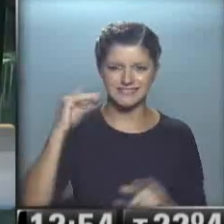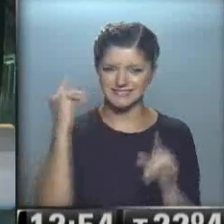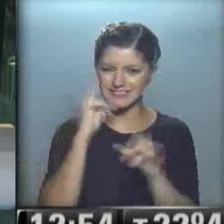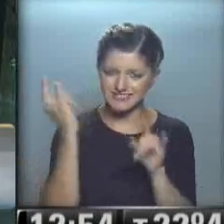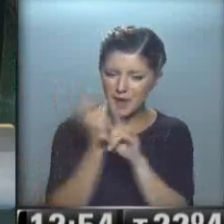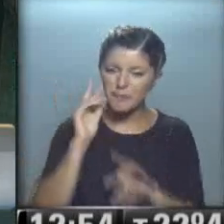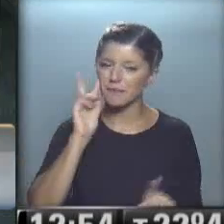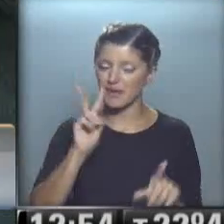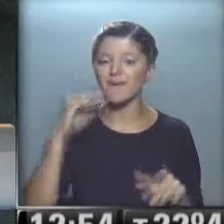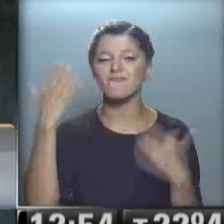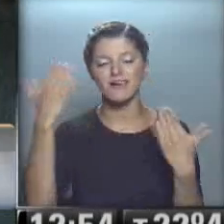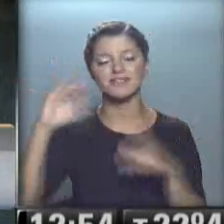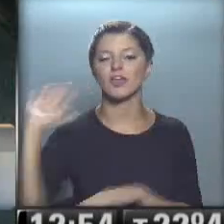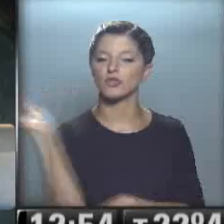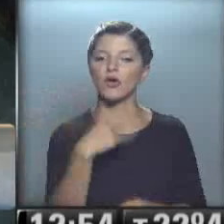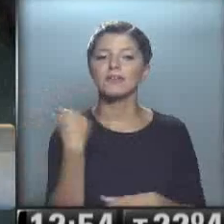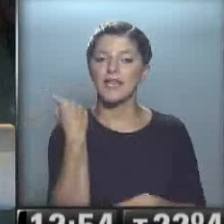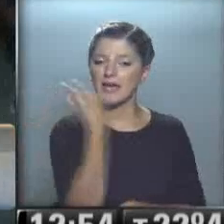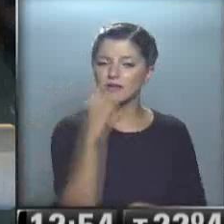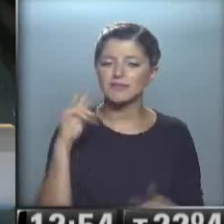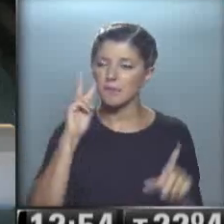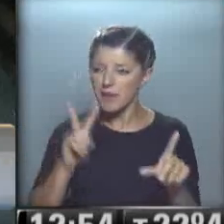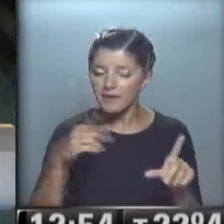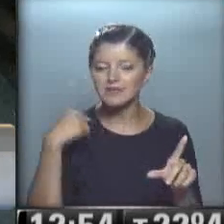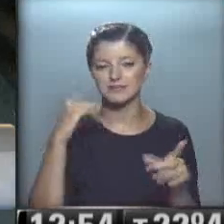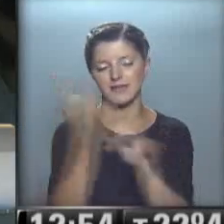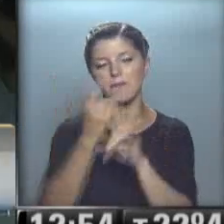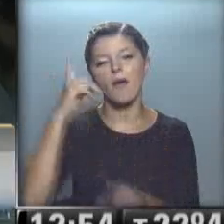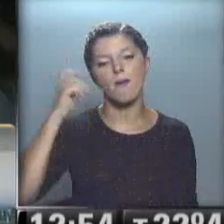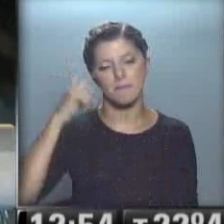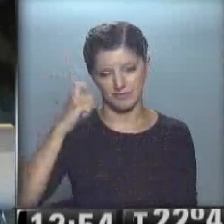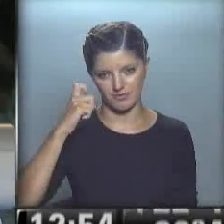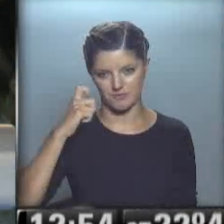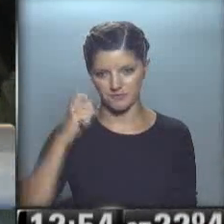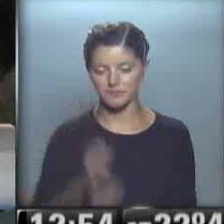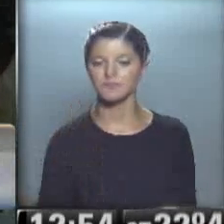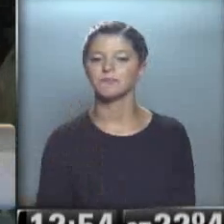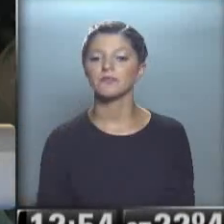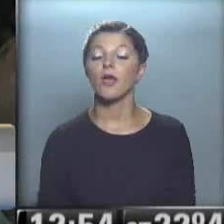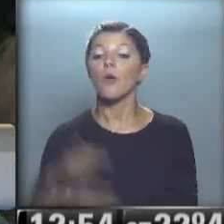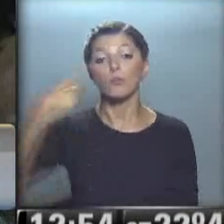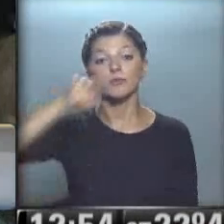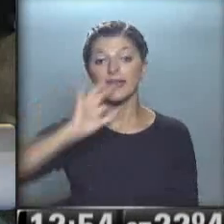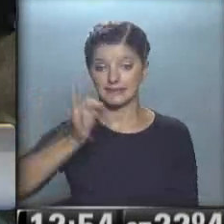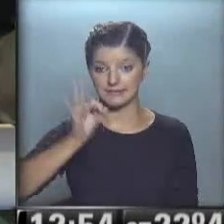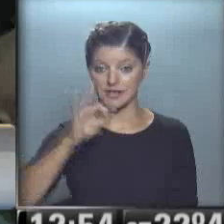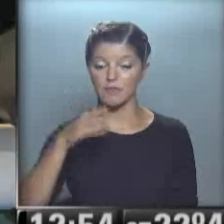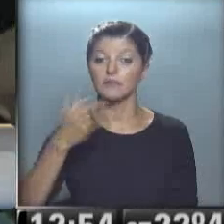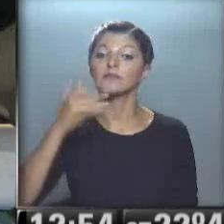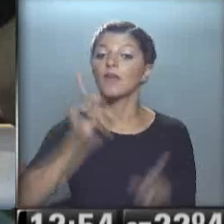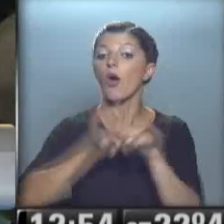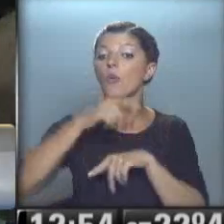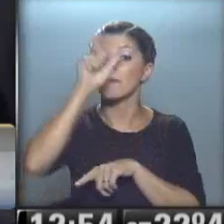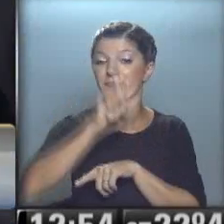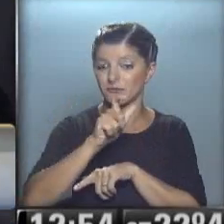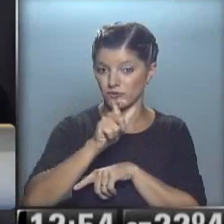nos felicita a todos aprende dice cada vez eh más con los programas de visión 7 internacional como ustedes saben siempre ponemos a consideración de los